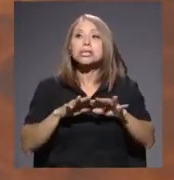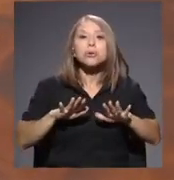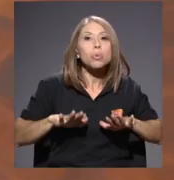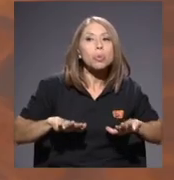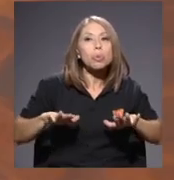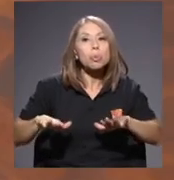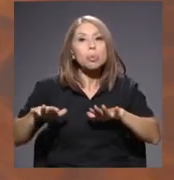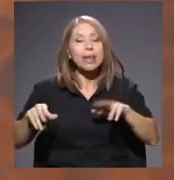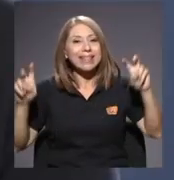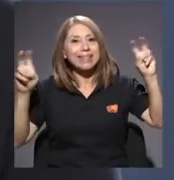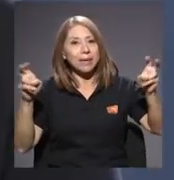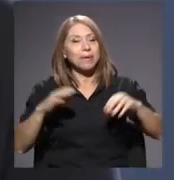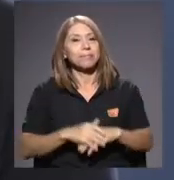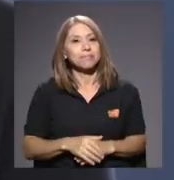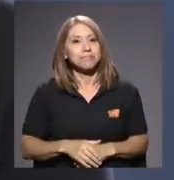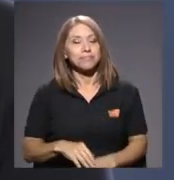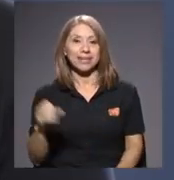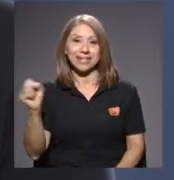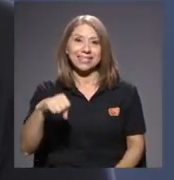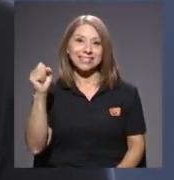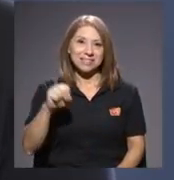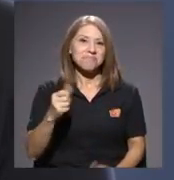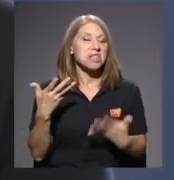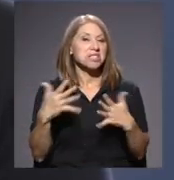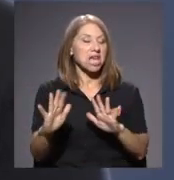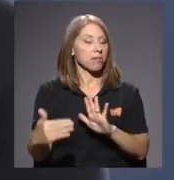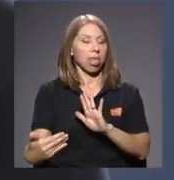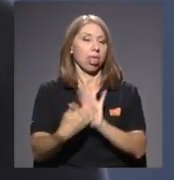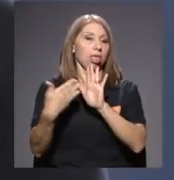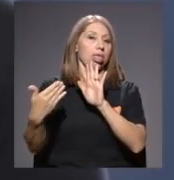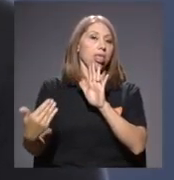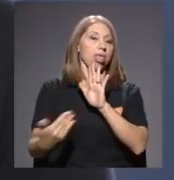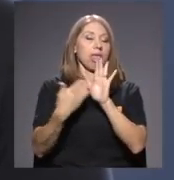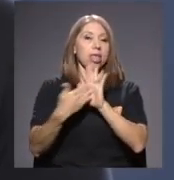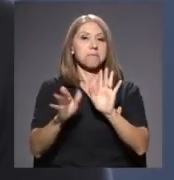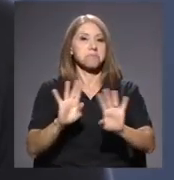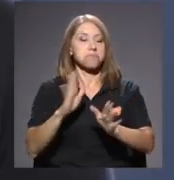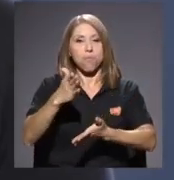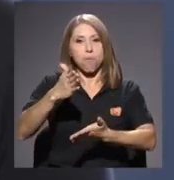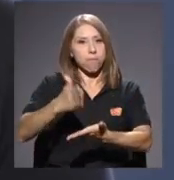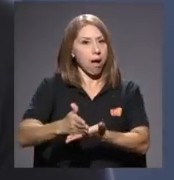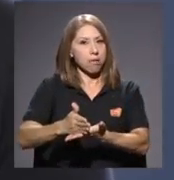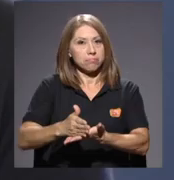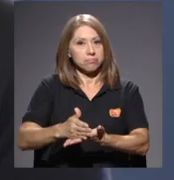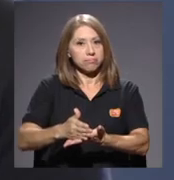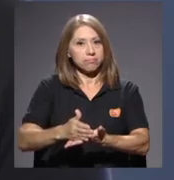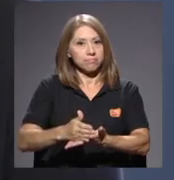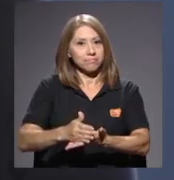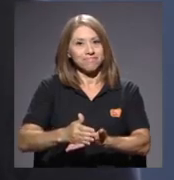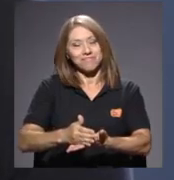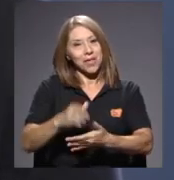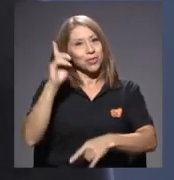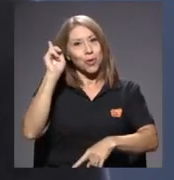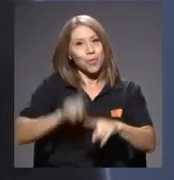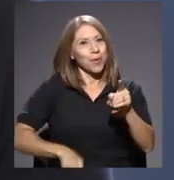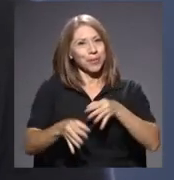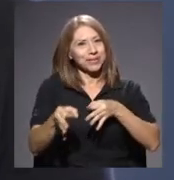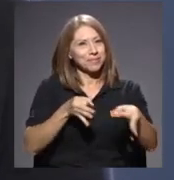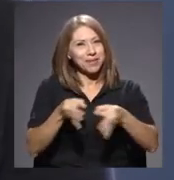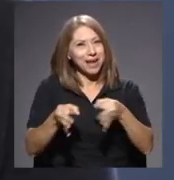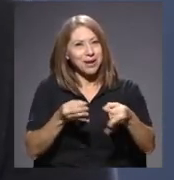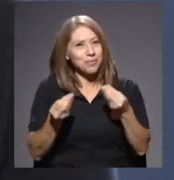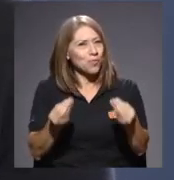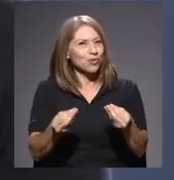tema. Sí, ya las amenazas pararon. Tal vez no puedo explicar mucho, ¿verdad?, en